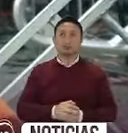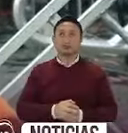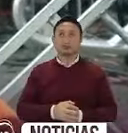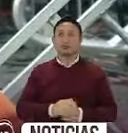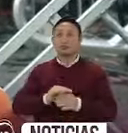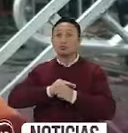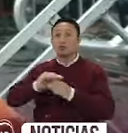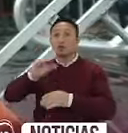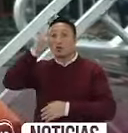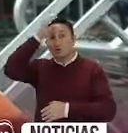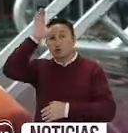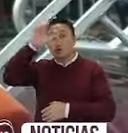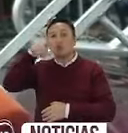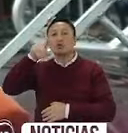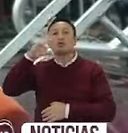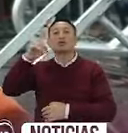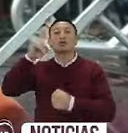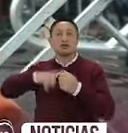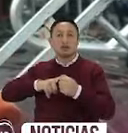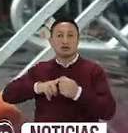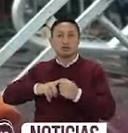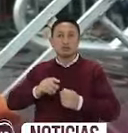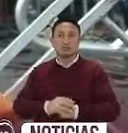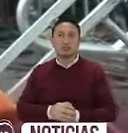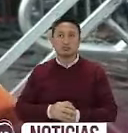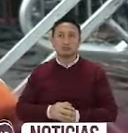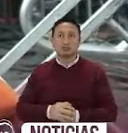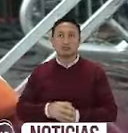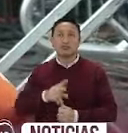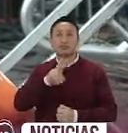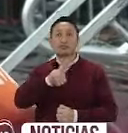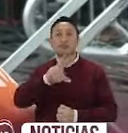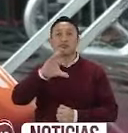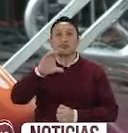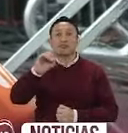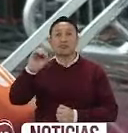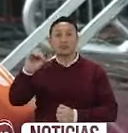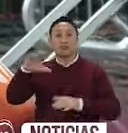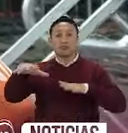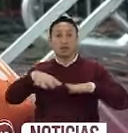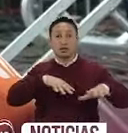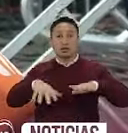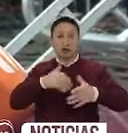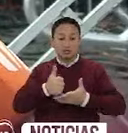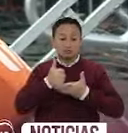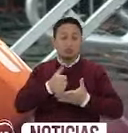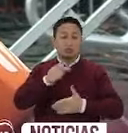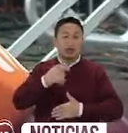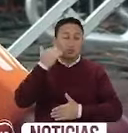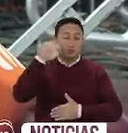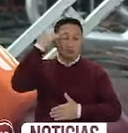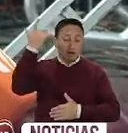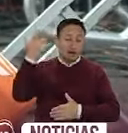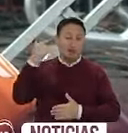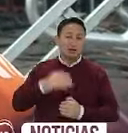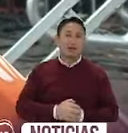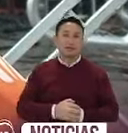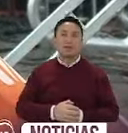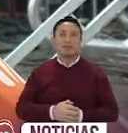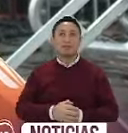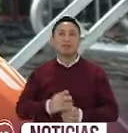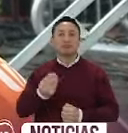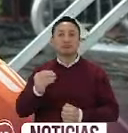visitar cultura.quito.gob.es, donde encontrarán más de 200 actividades pensadas para público adulto, adultos mayores, guaguas